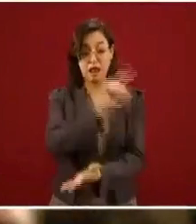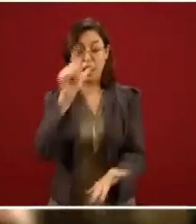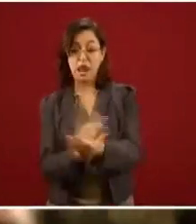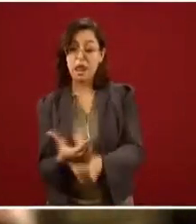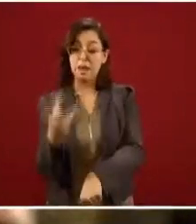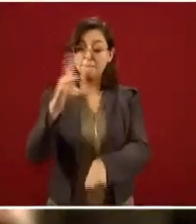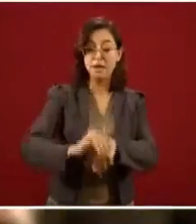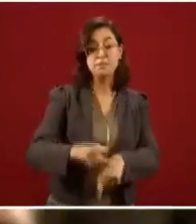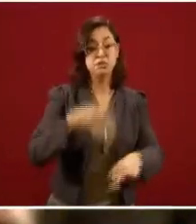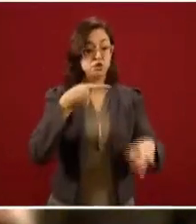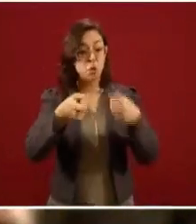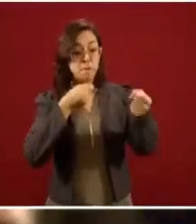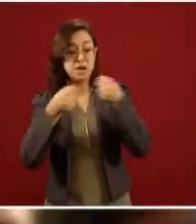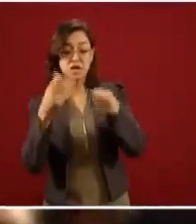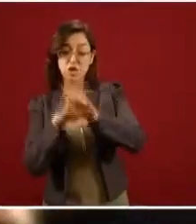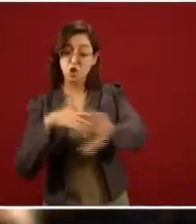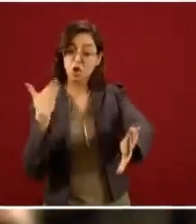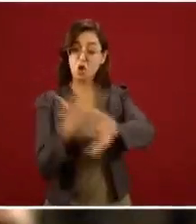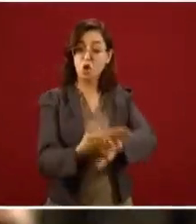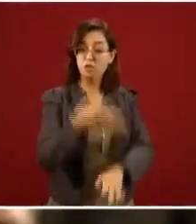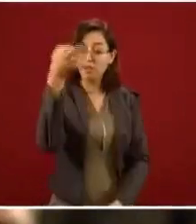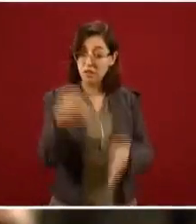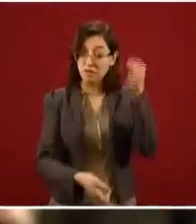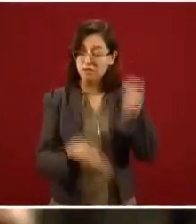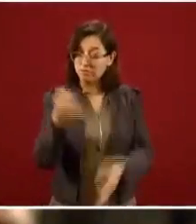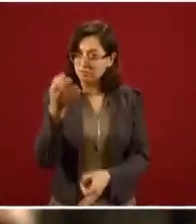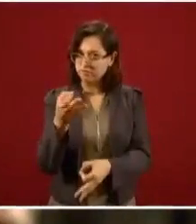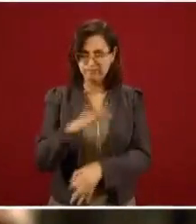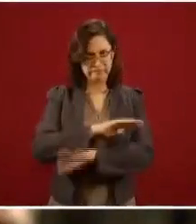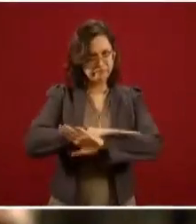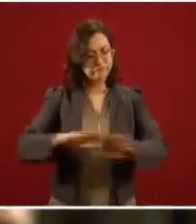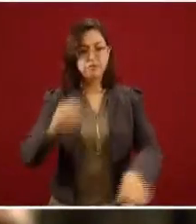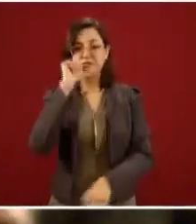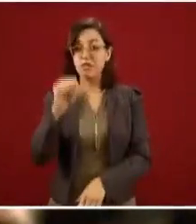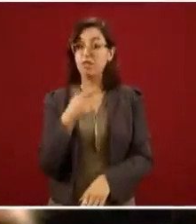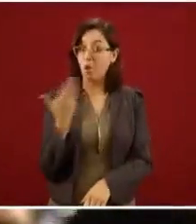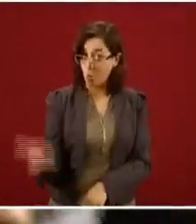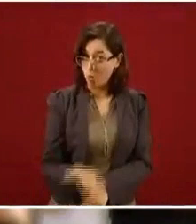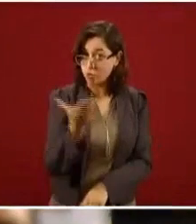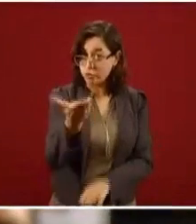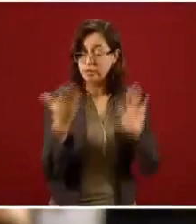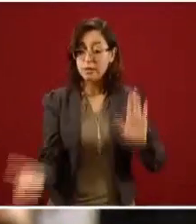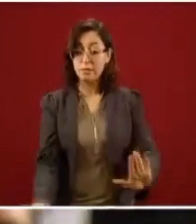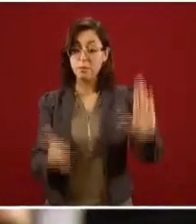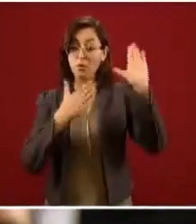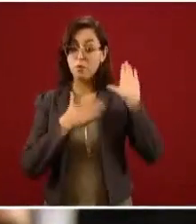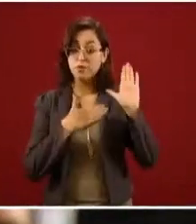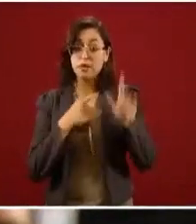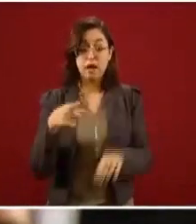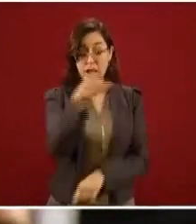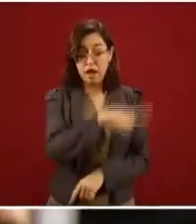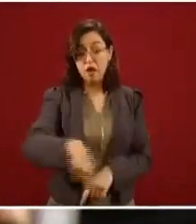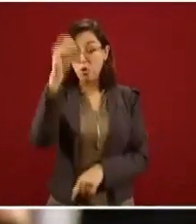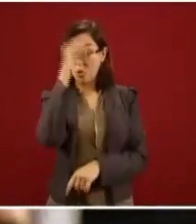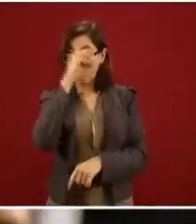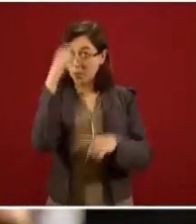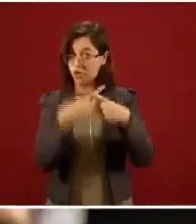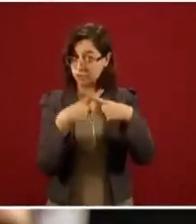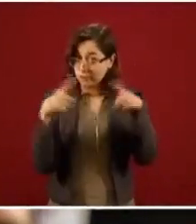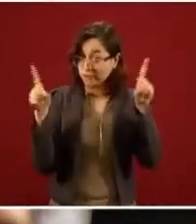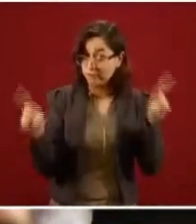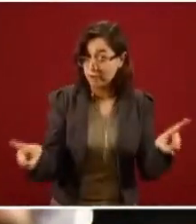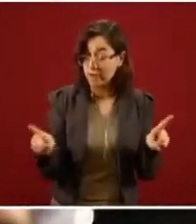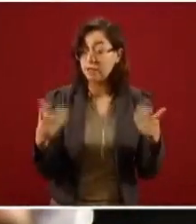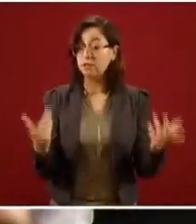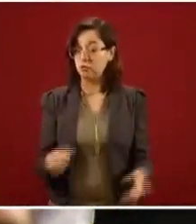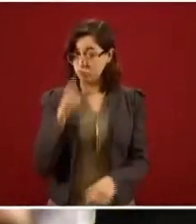acosar judicialmente a periodistas y perseguir a personas que no piensan como usted. Se